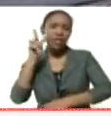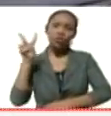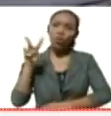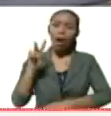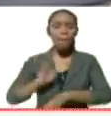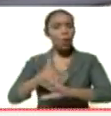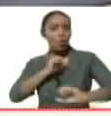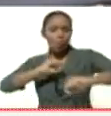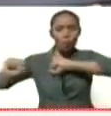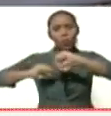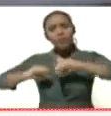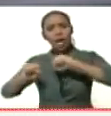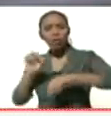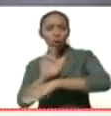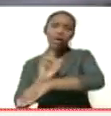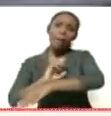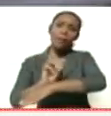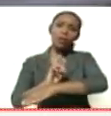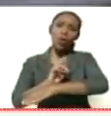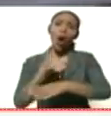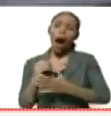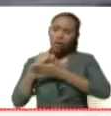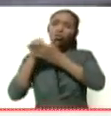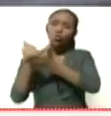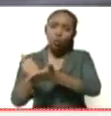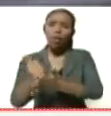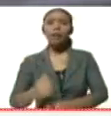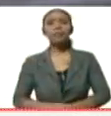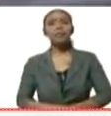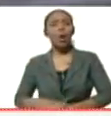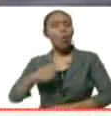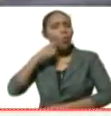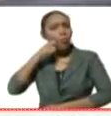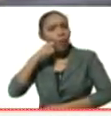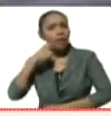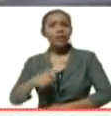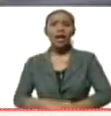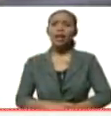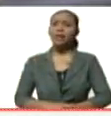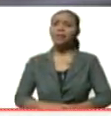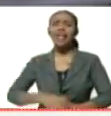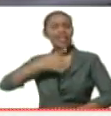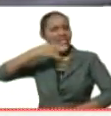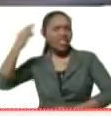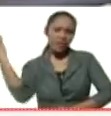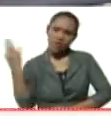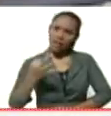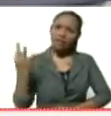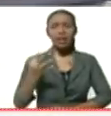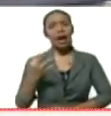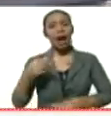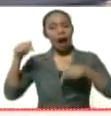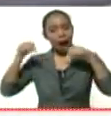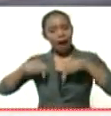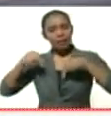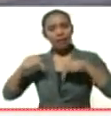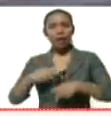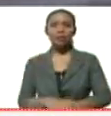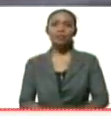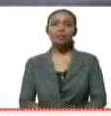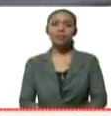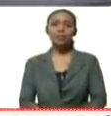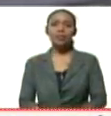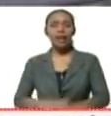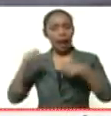nos movemos rápido, ¿ves? La ayuda humanitaria verdadera es esta.